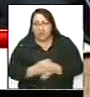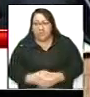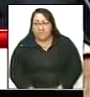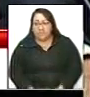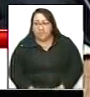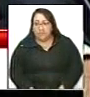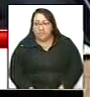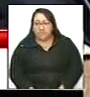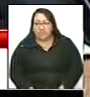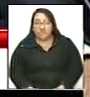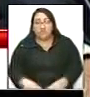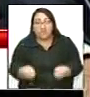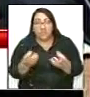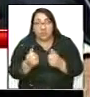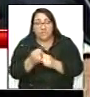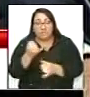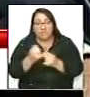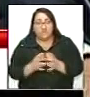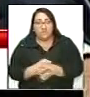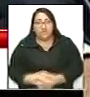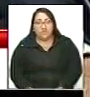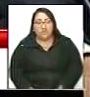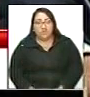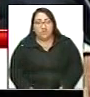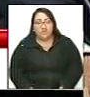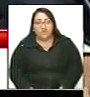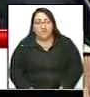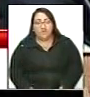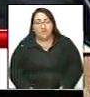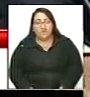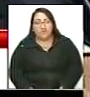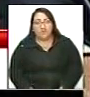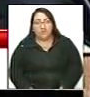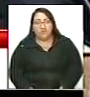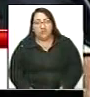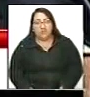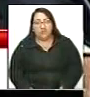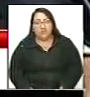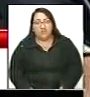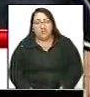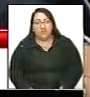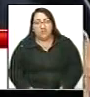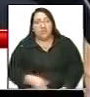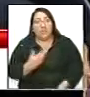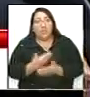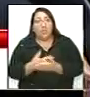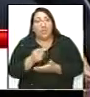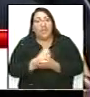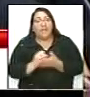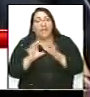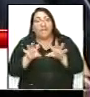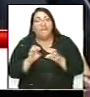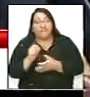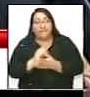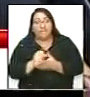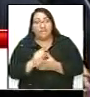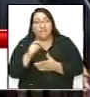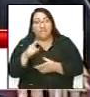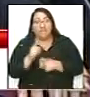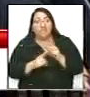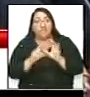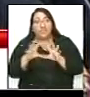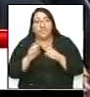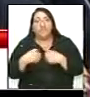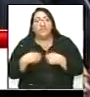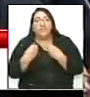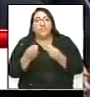hablando. Y desde luego, con eso termino, convengo en que la prueba escrita, el examen escrito, estos exámenes